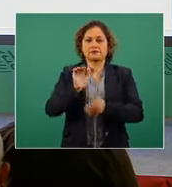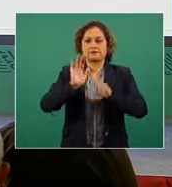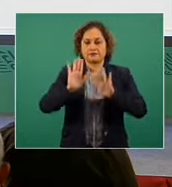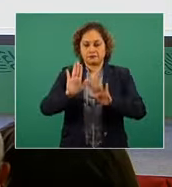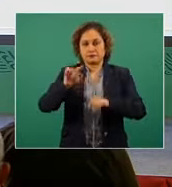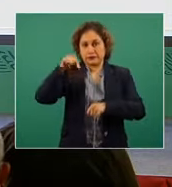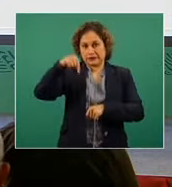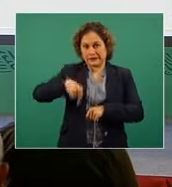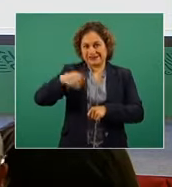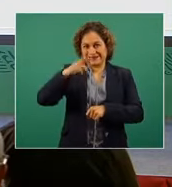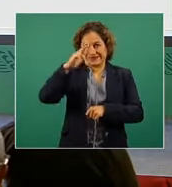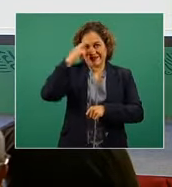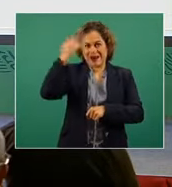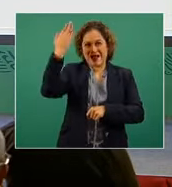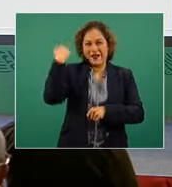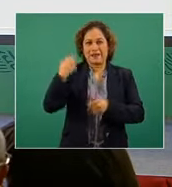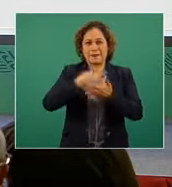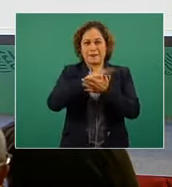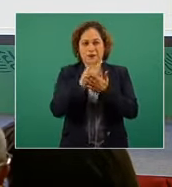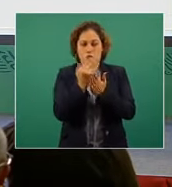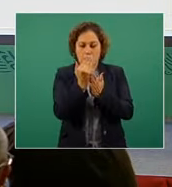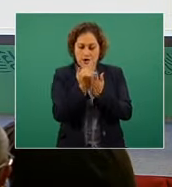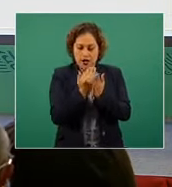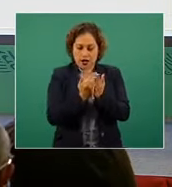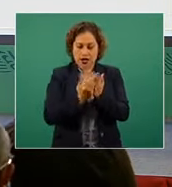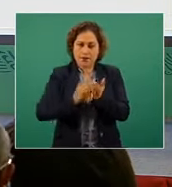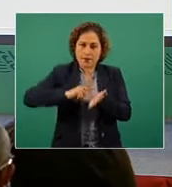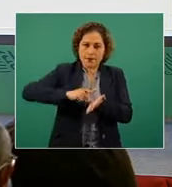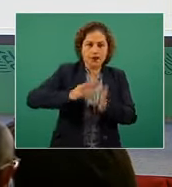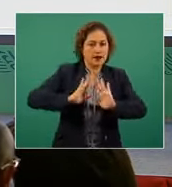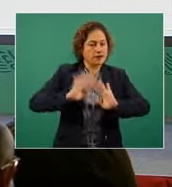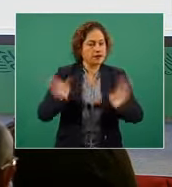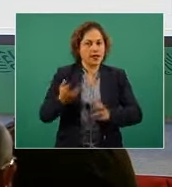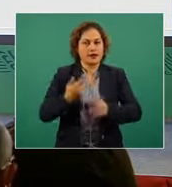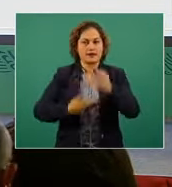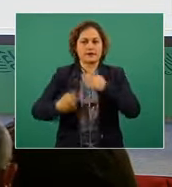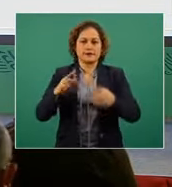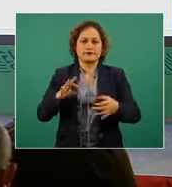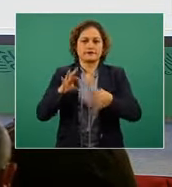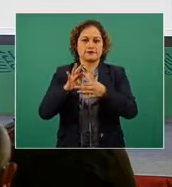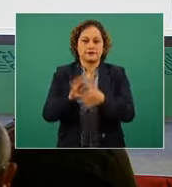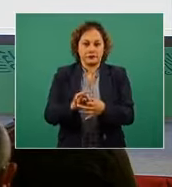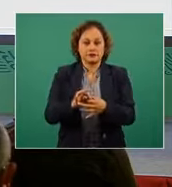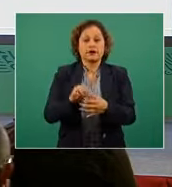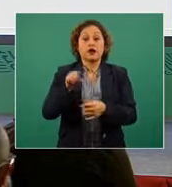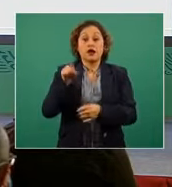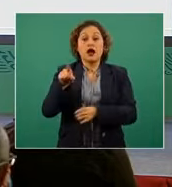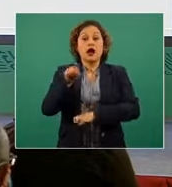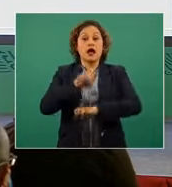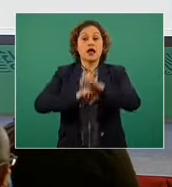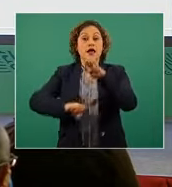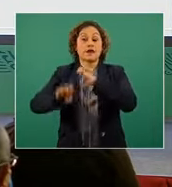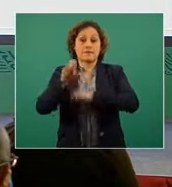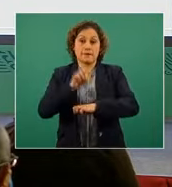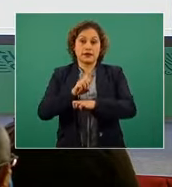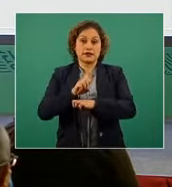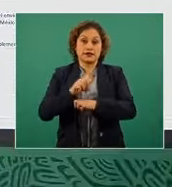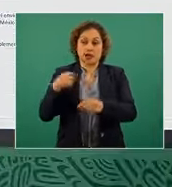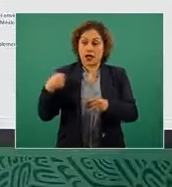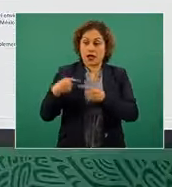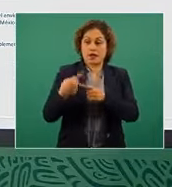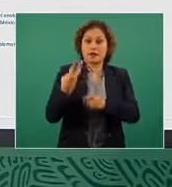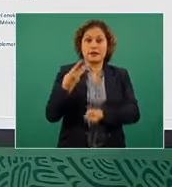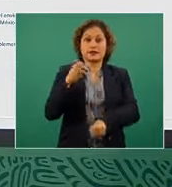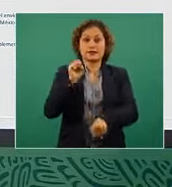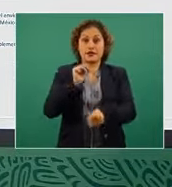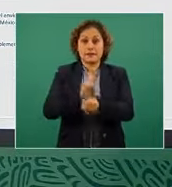pero se retoma el camino. Esas 3 semanas las aprovecharon para ampliar su capacidad, para aportar a